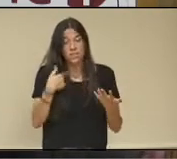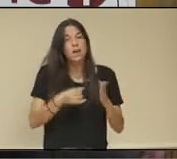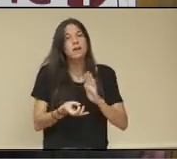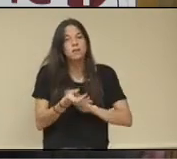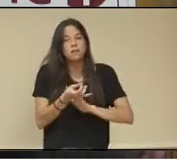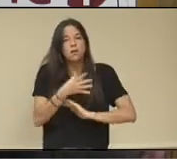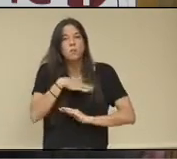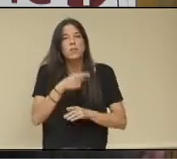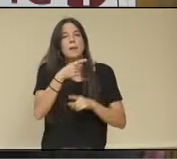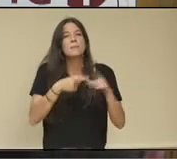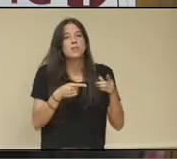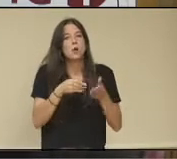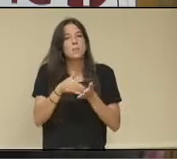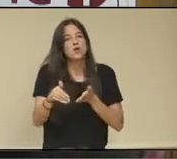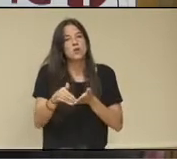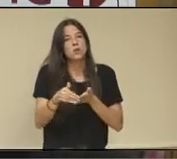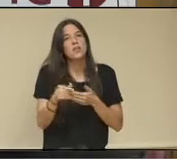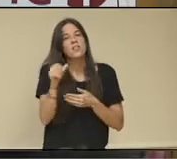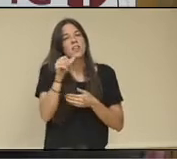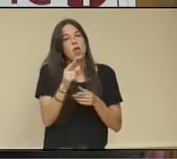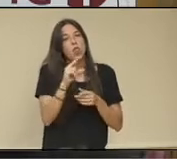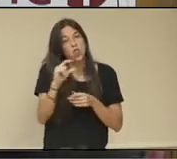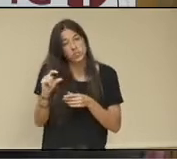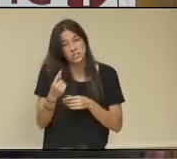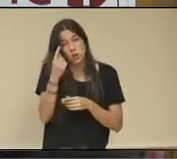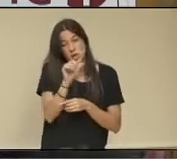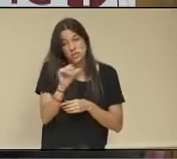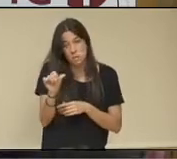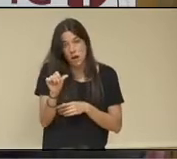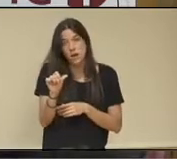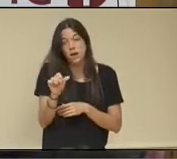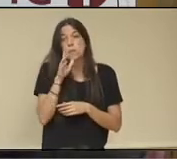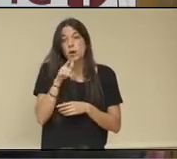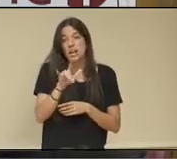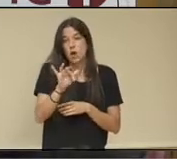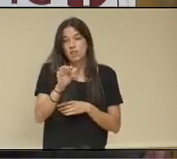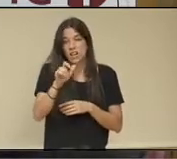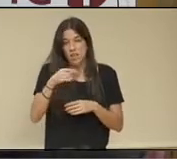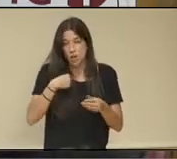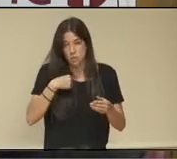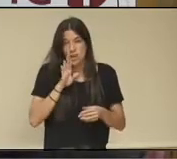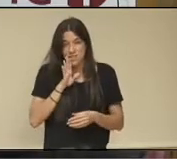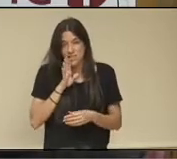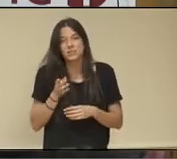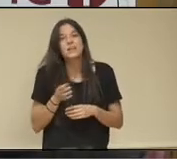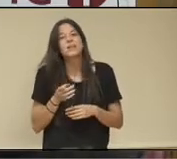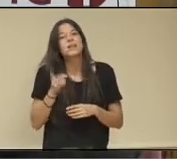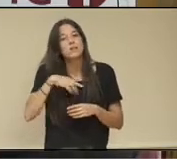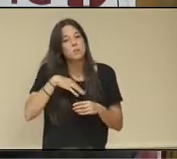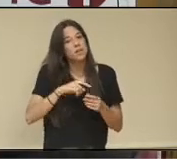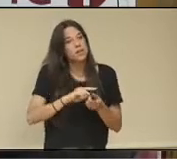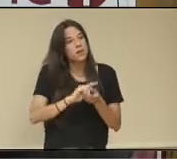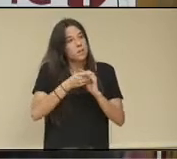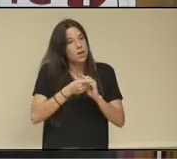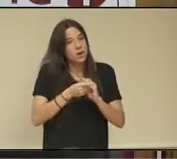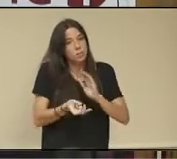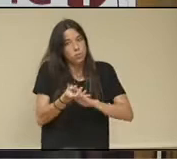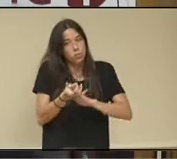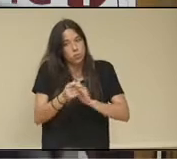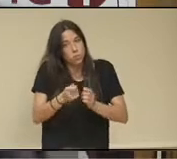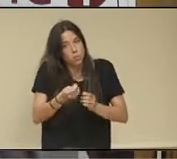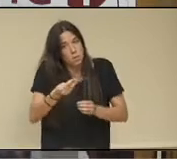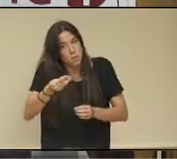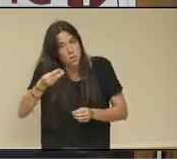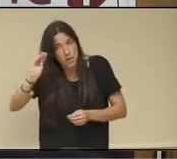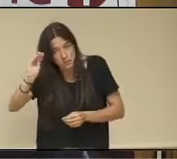de dosis por semana por el liofilizador, que es lo limitante, pero se puede escalar a producir muchas más dosis. Se empezó